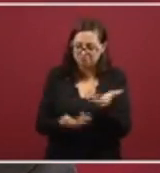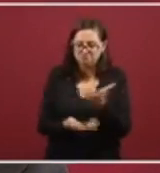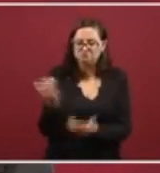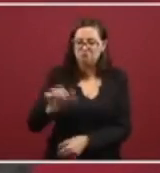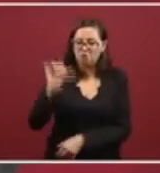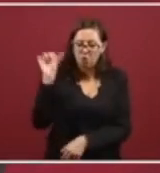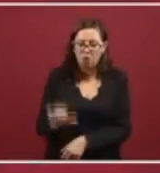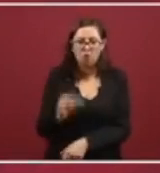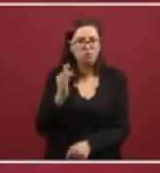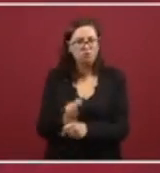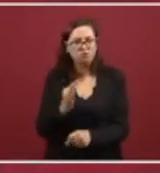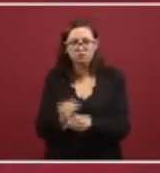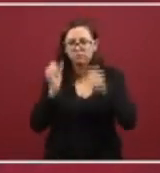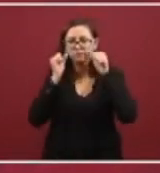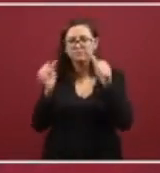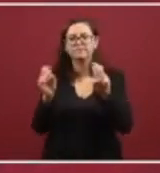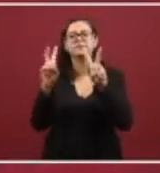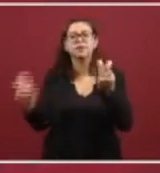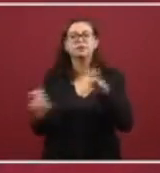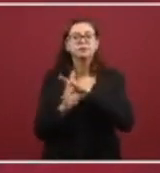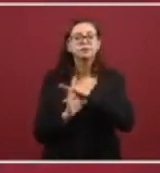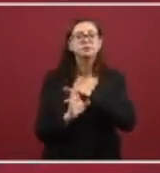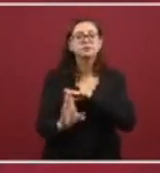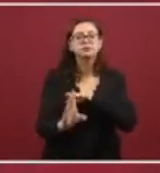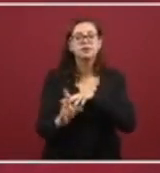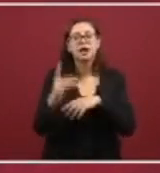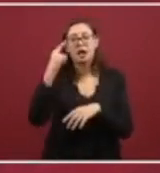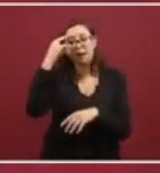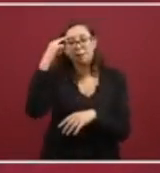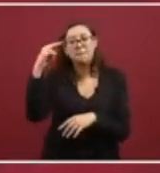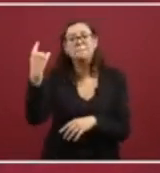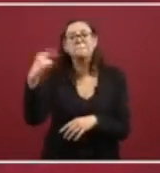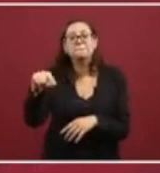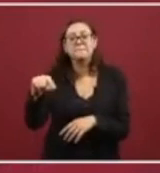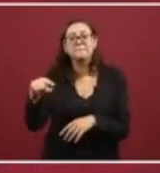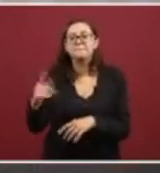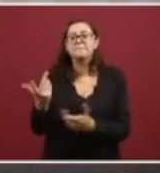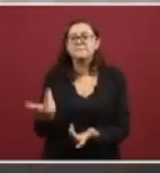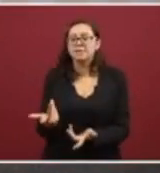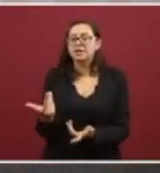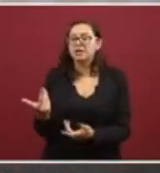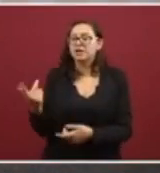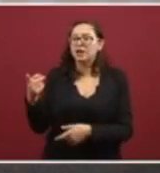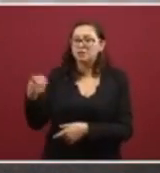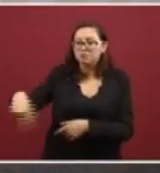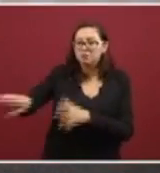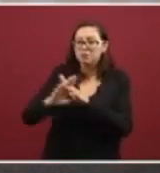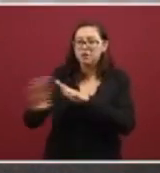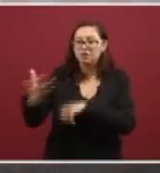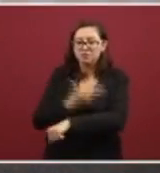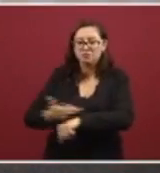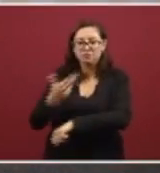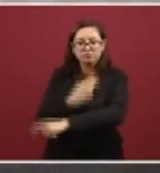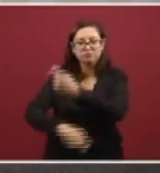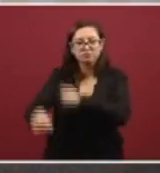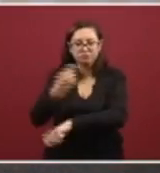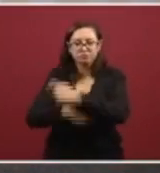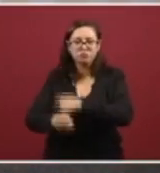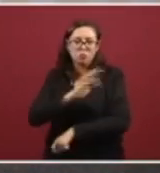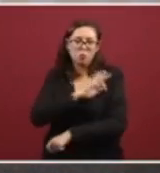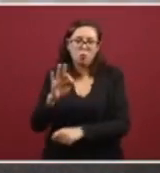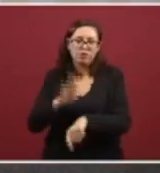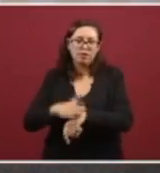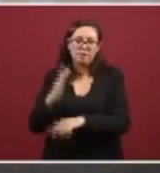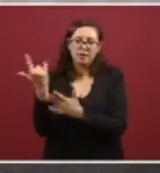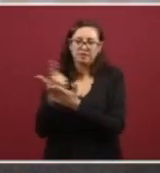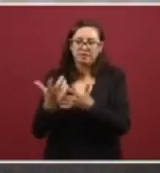de migración, para poder ampliar la capacidad de gestión migratoria inmediata. También el día de hoy por la